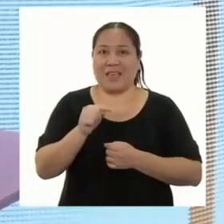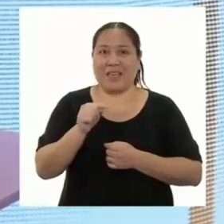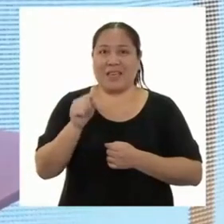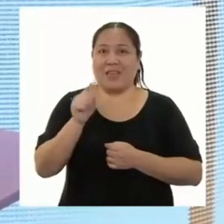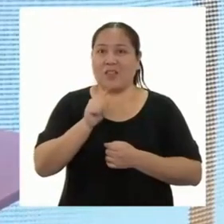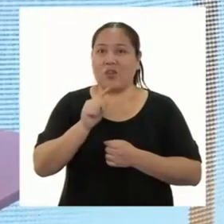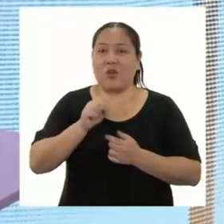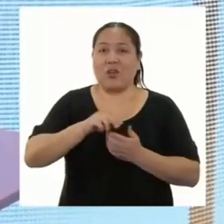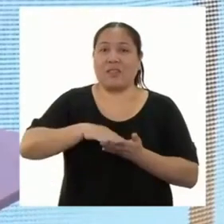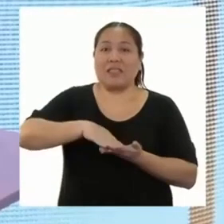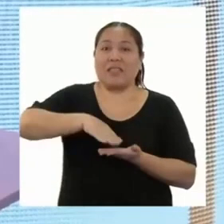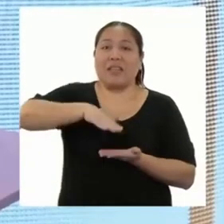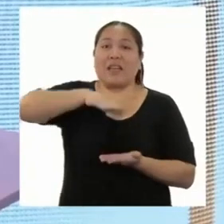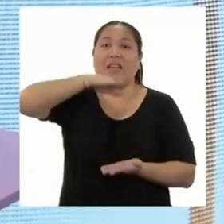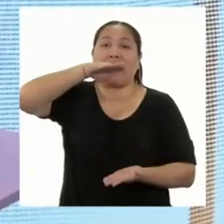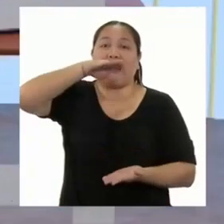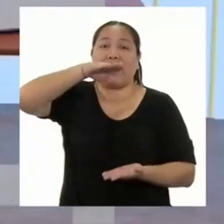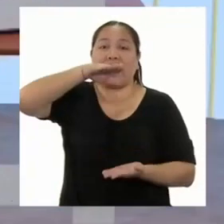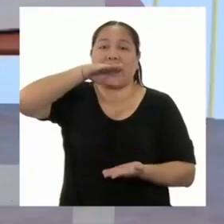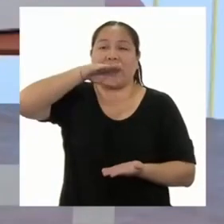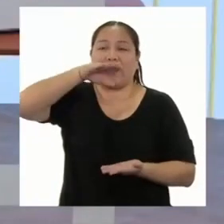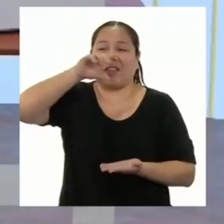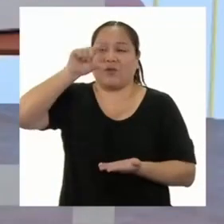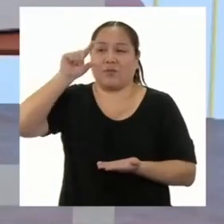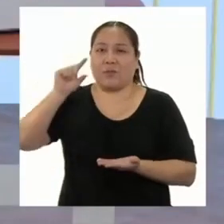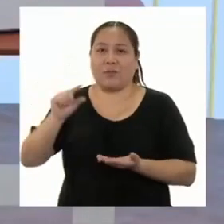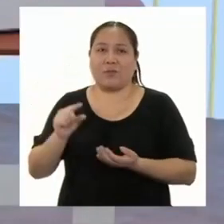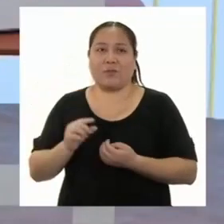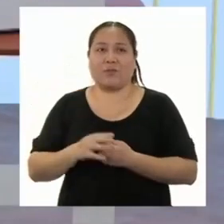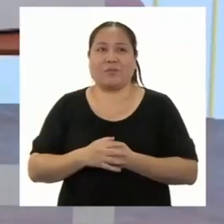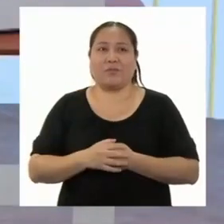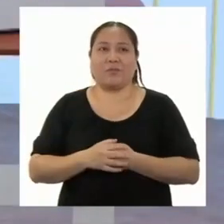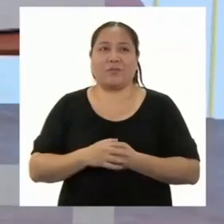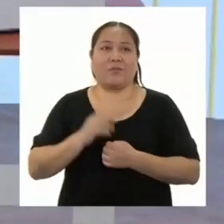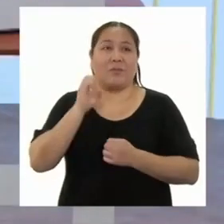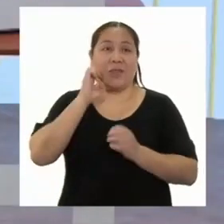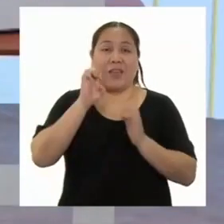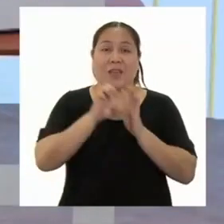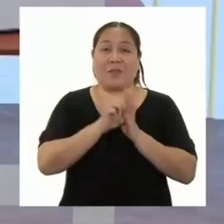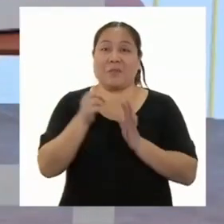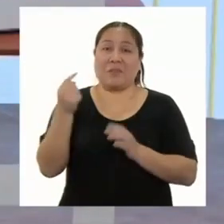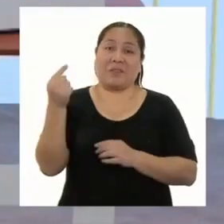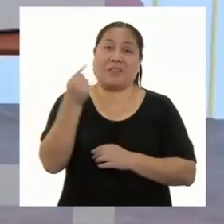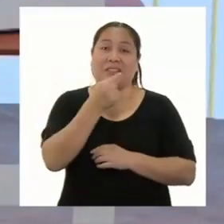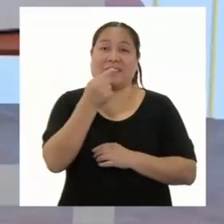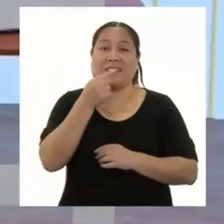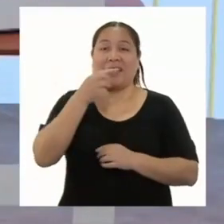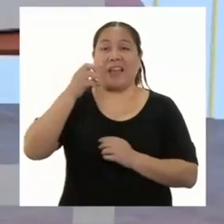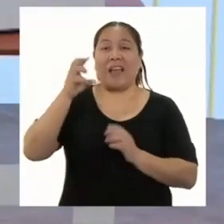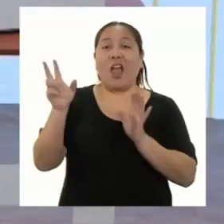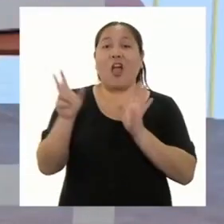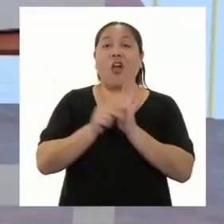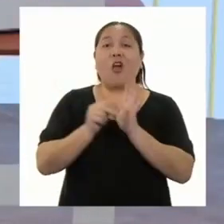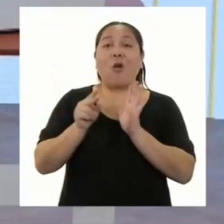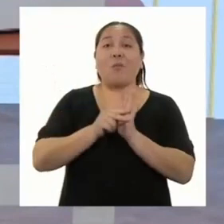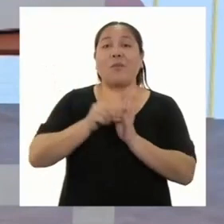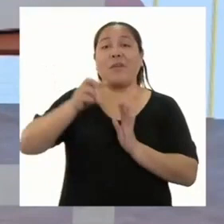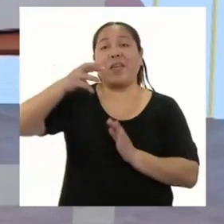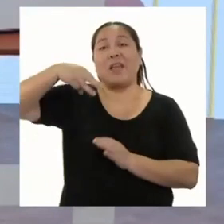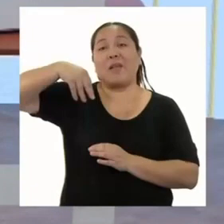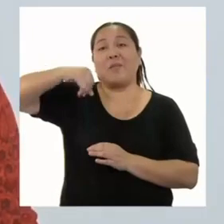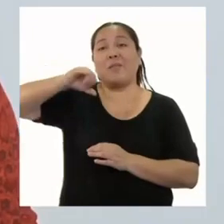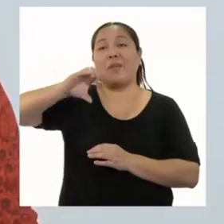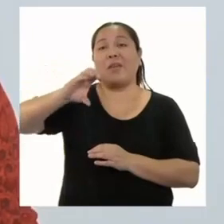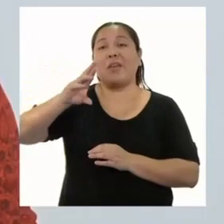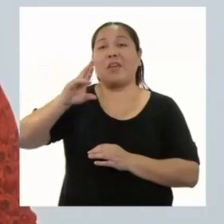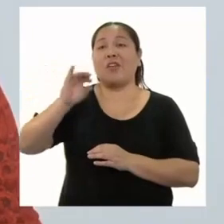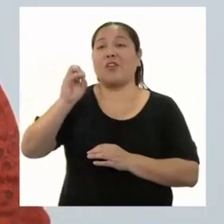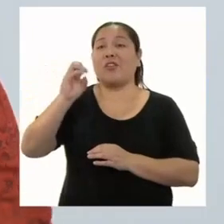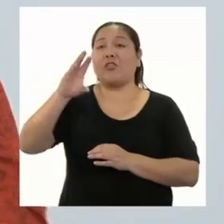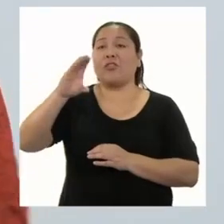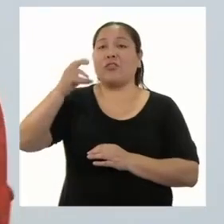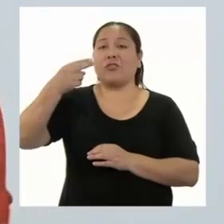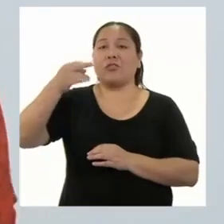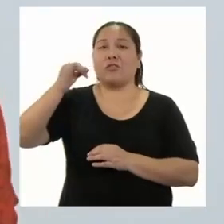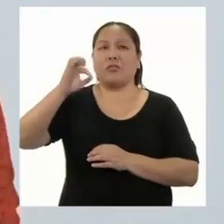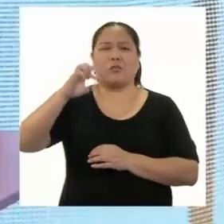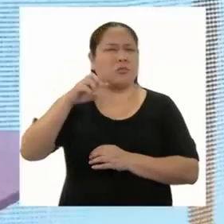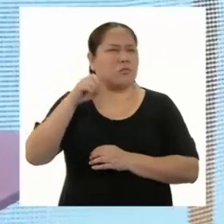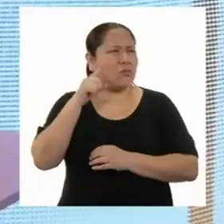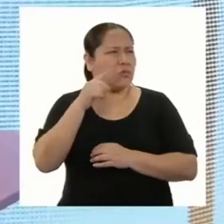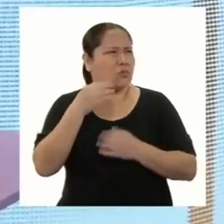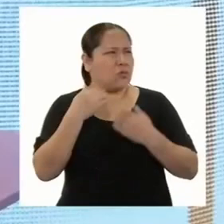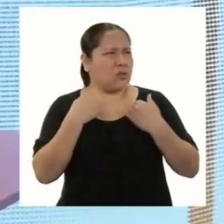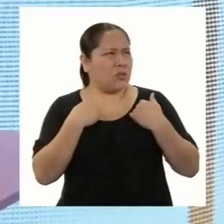más grande que el otro, como por ejemplo la fotocopia de mi microchip. ¿Tienes un